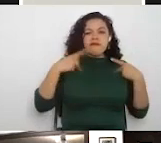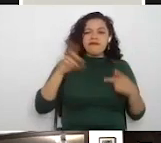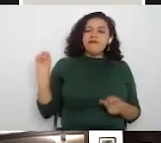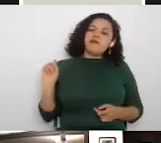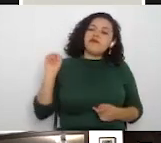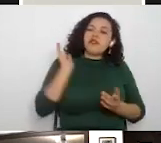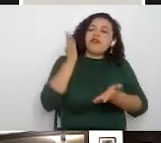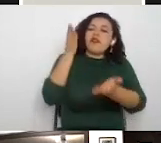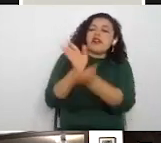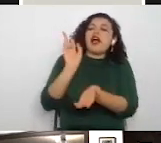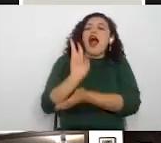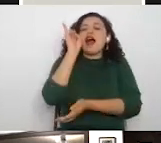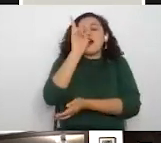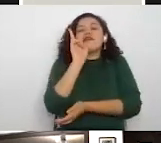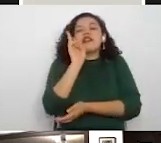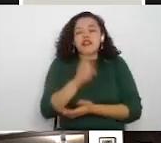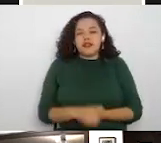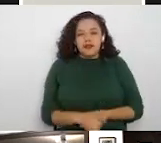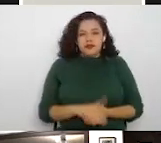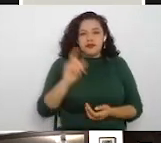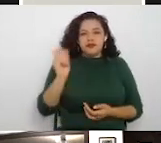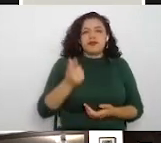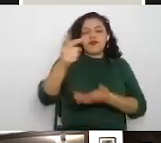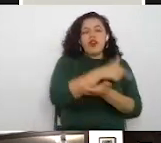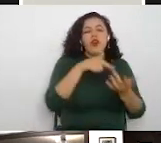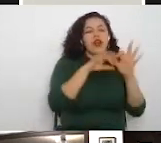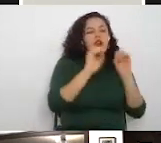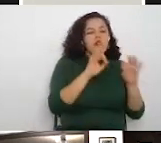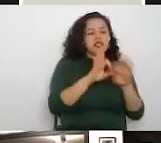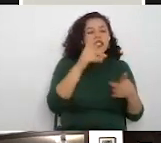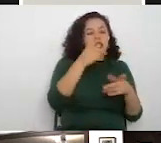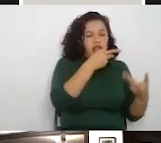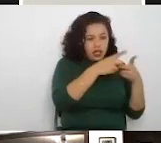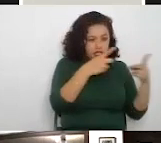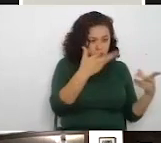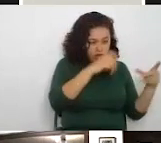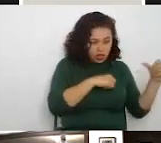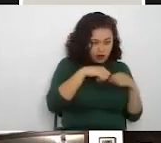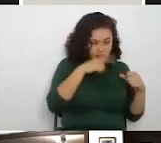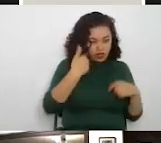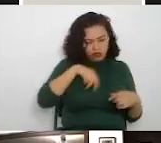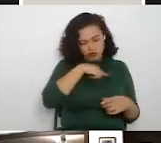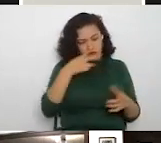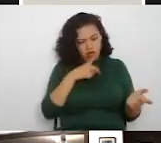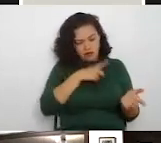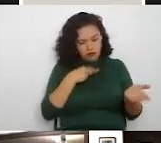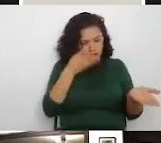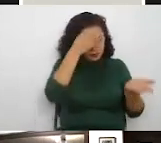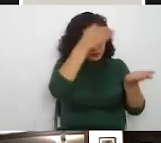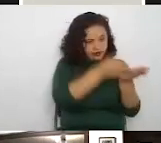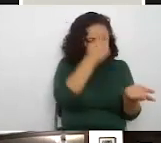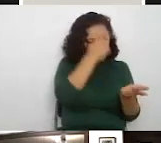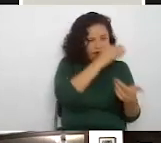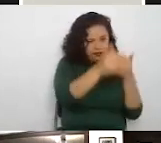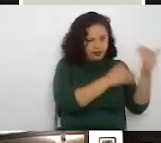diapositiva, que consiste en acudir al lugar de la oficina en donde se desarrollan todas las actividades que están en los